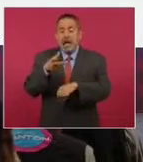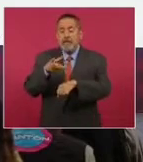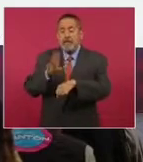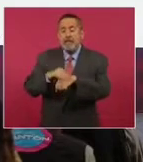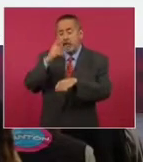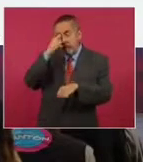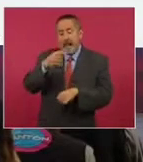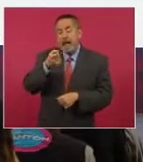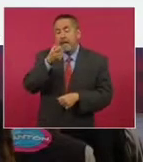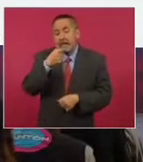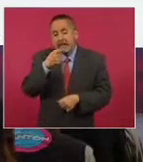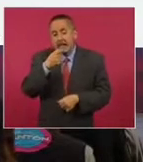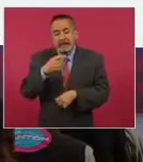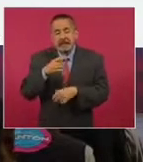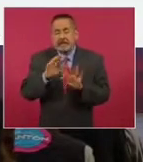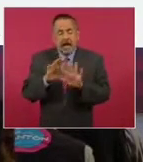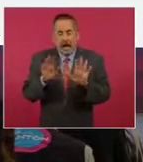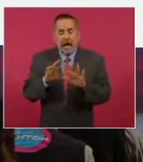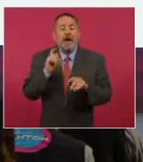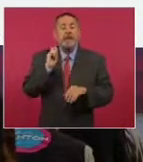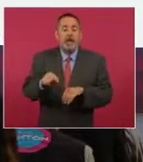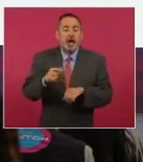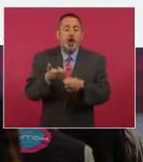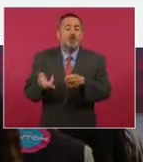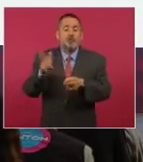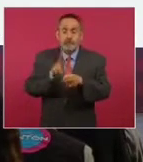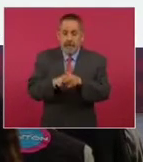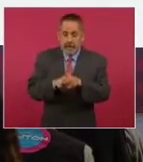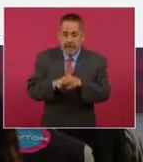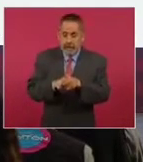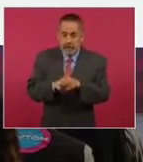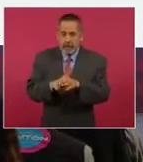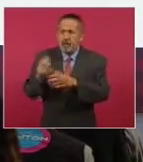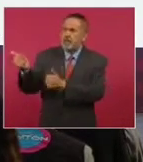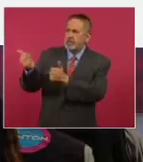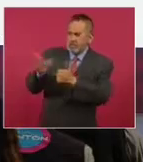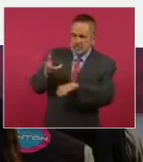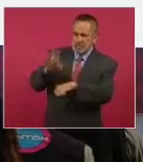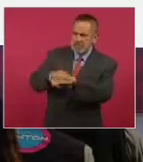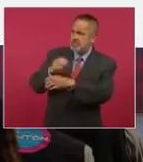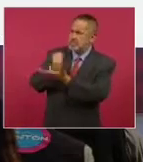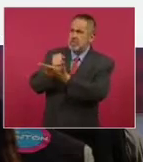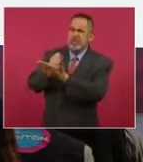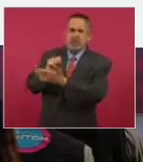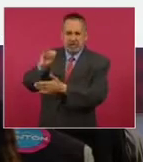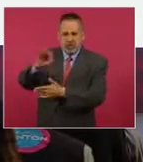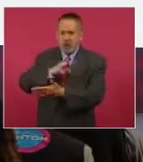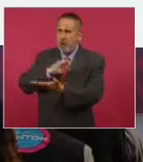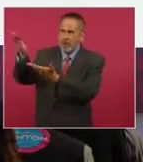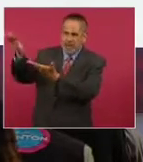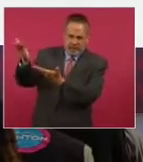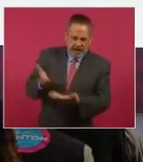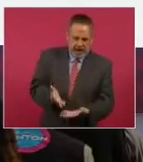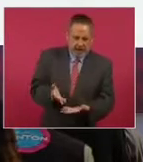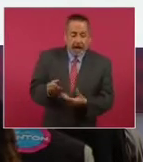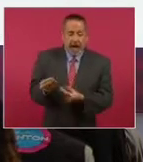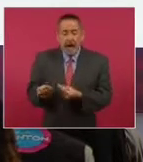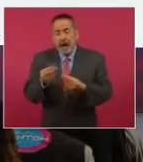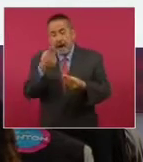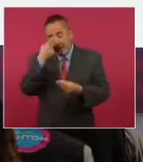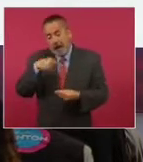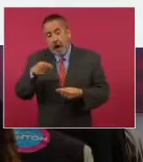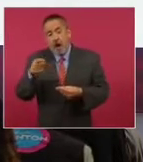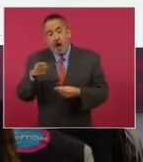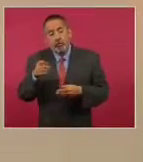fines médicos y cuyas importaciones son legales y cuyas importaciones